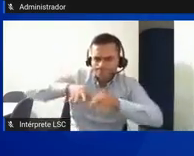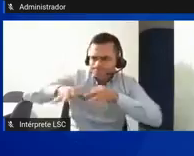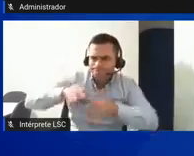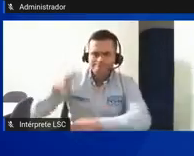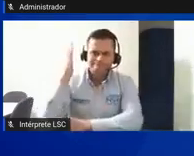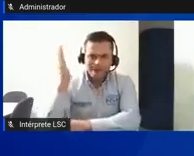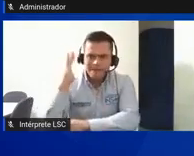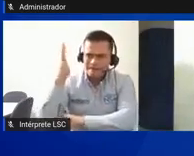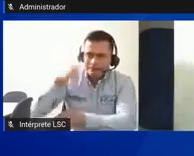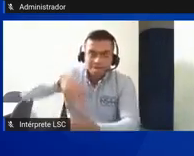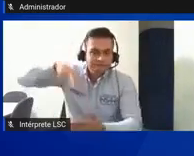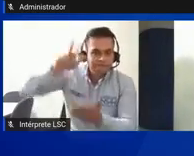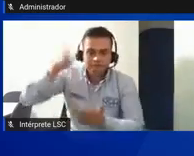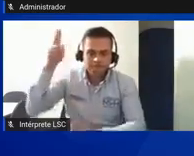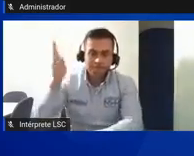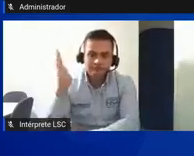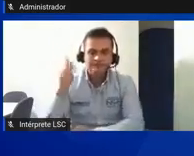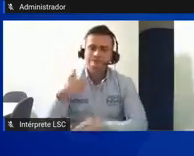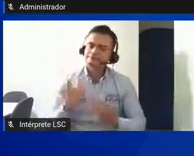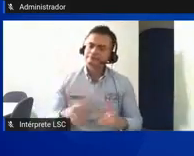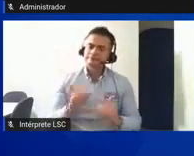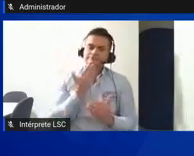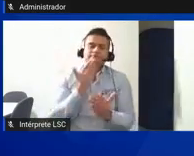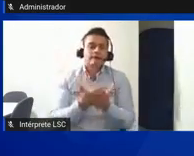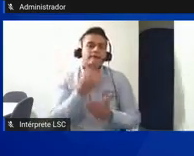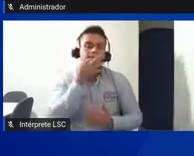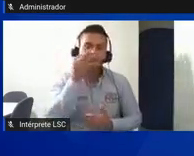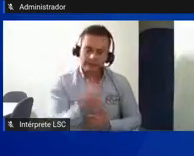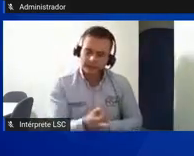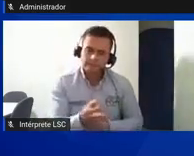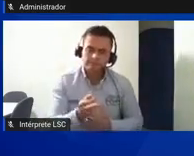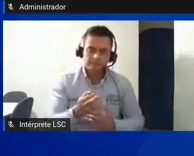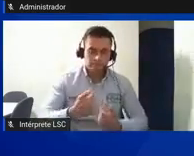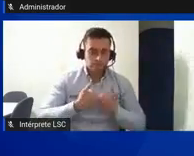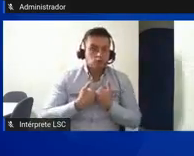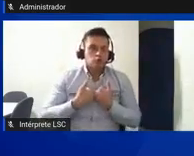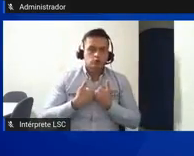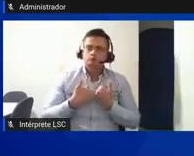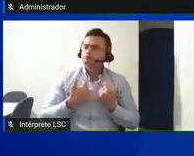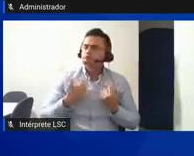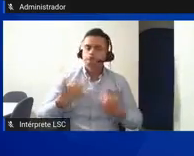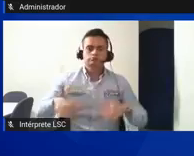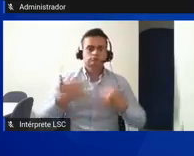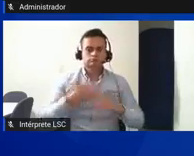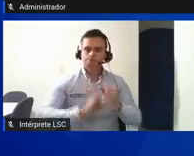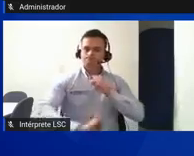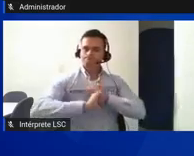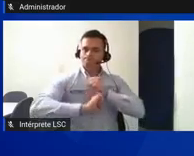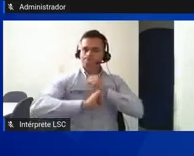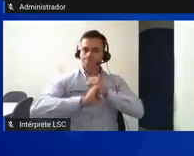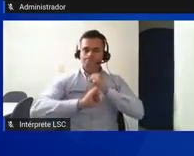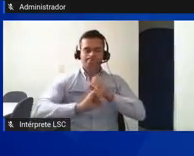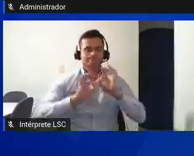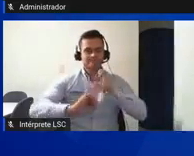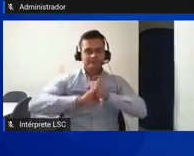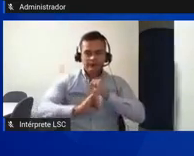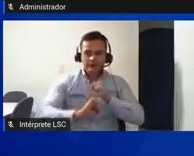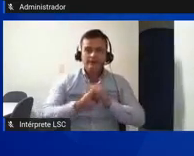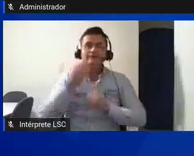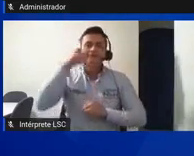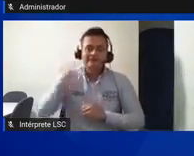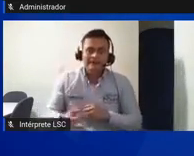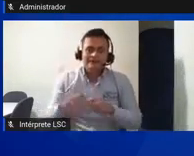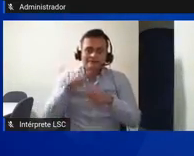que de verdad fue el apoyo incondicional de ellos para sacarlo adelante después de esas difíciles